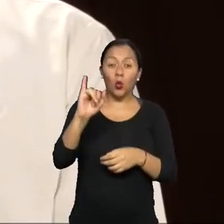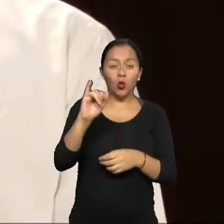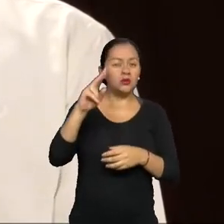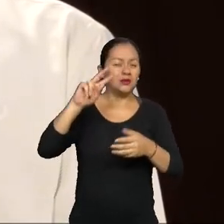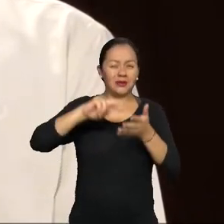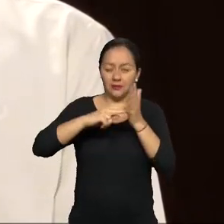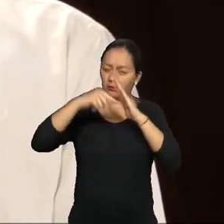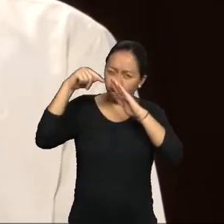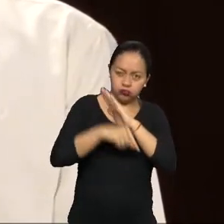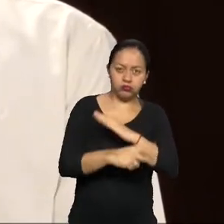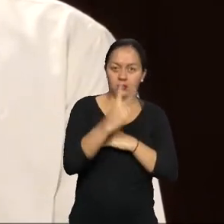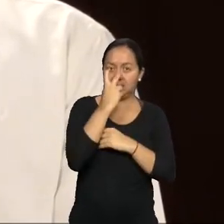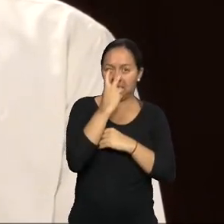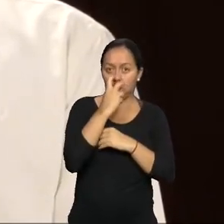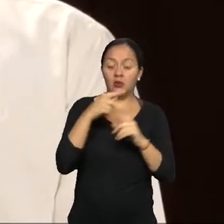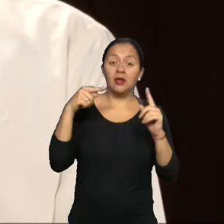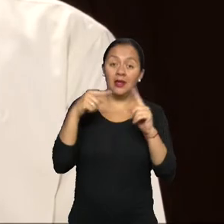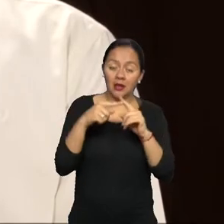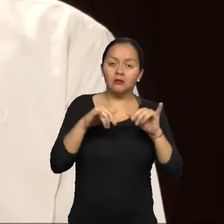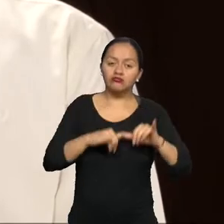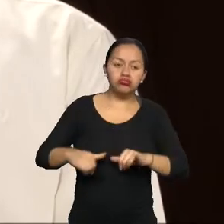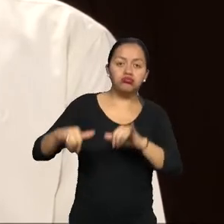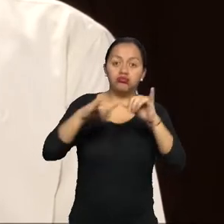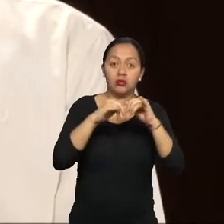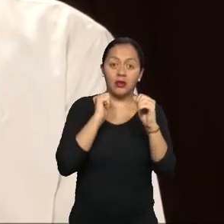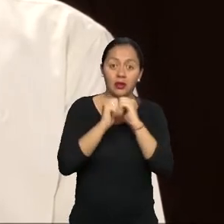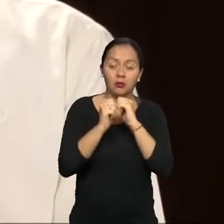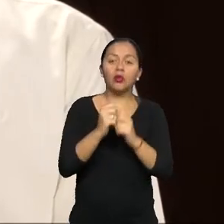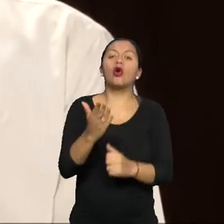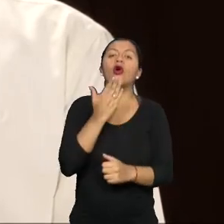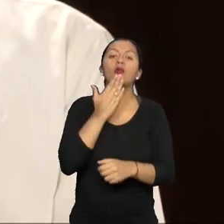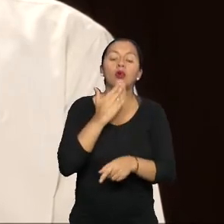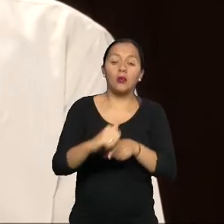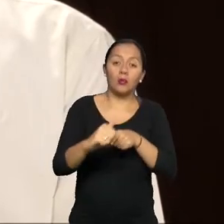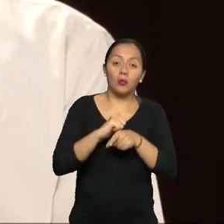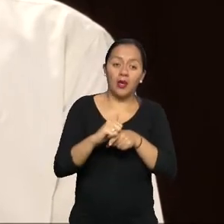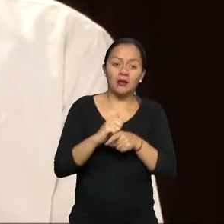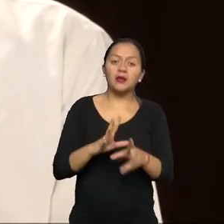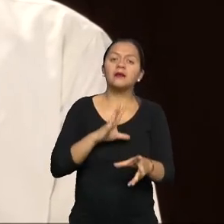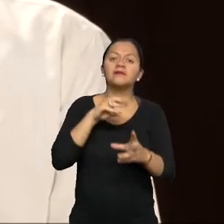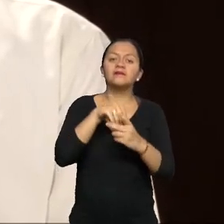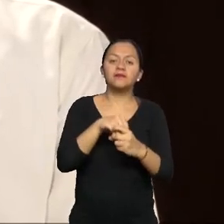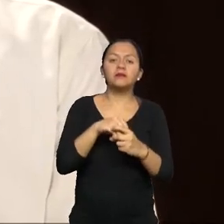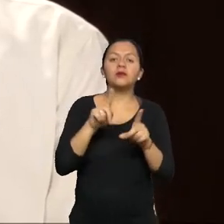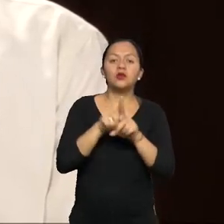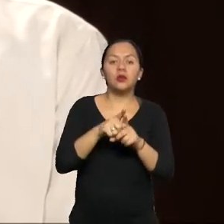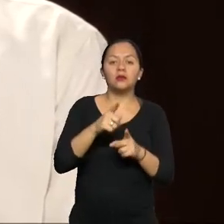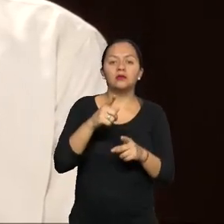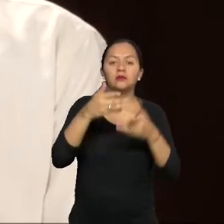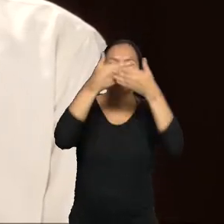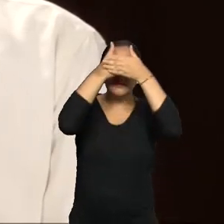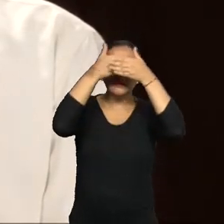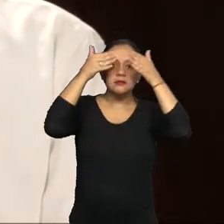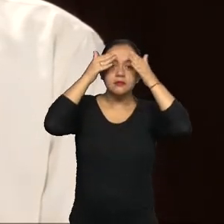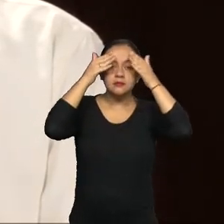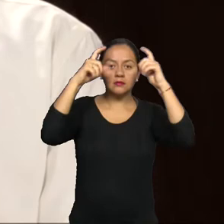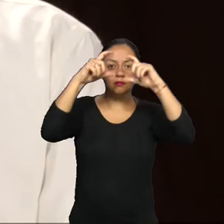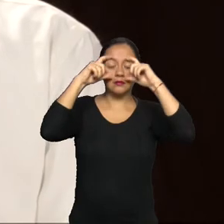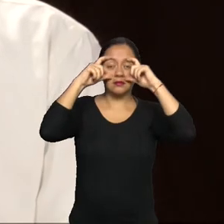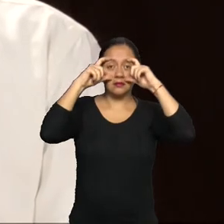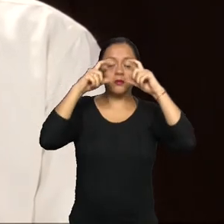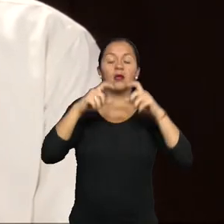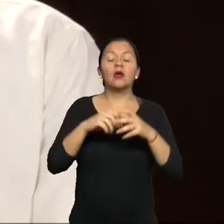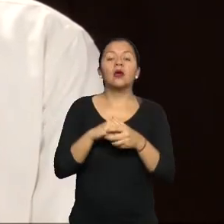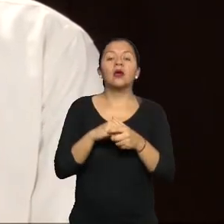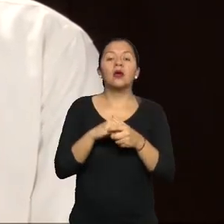Entonces, para la igualdad deportiva, el fútbol se practica con parches ópticos, con gazas y con